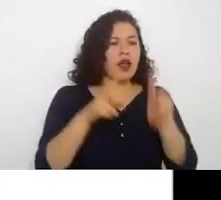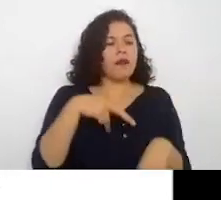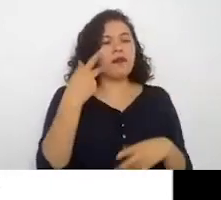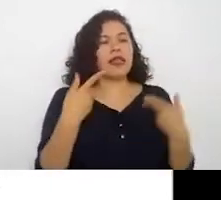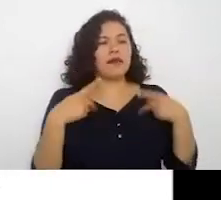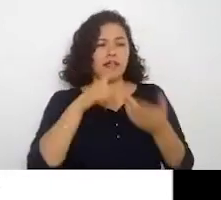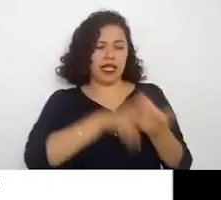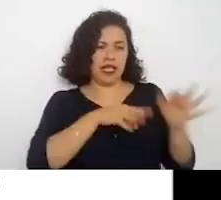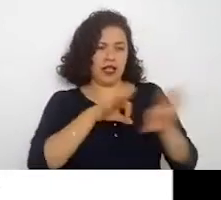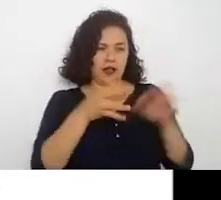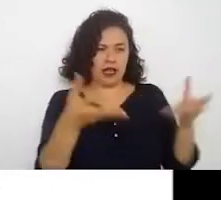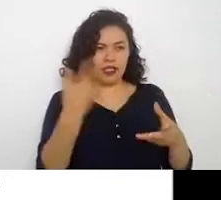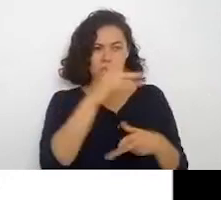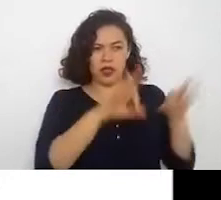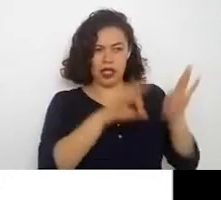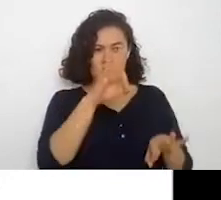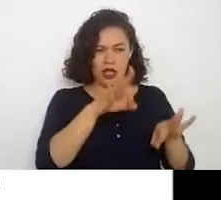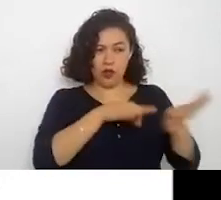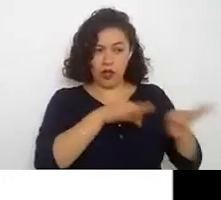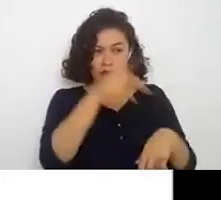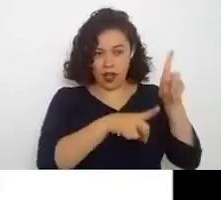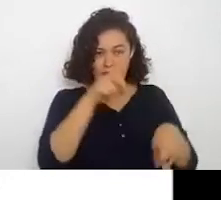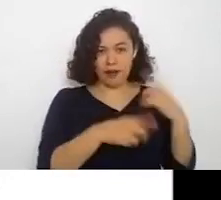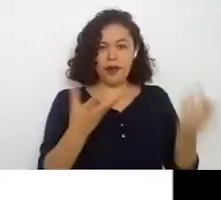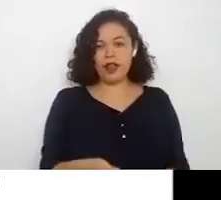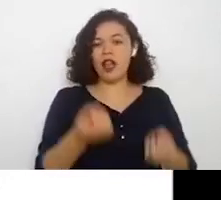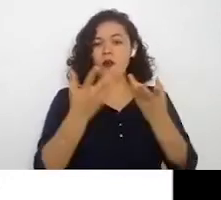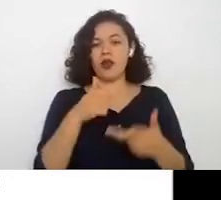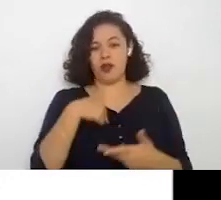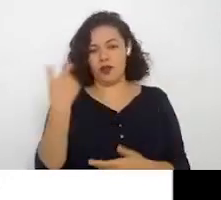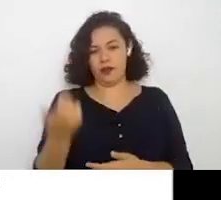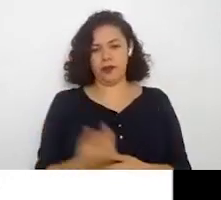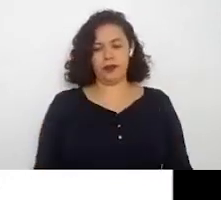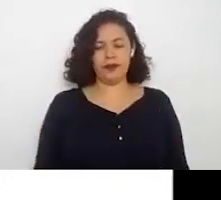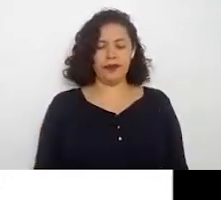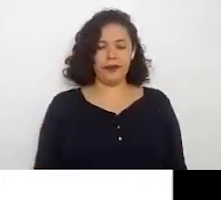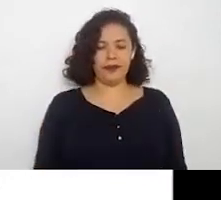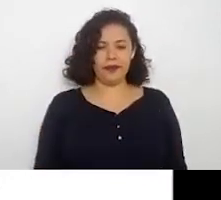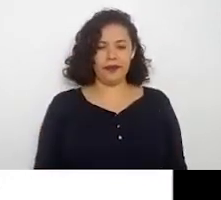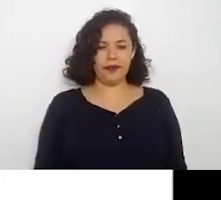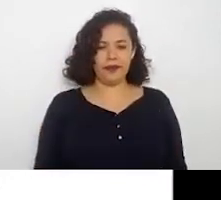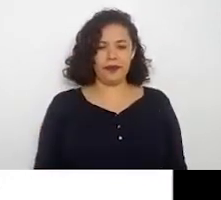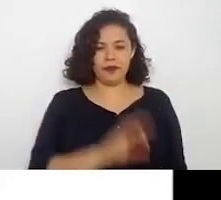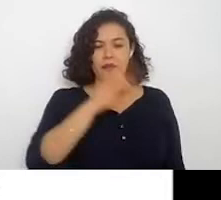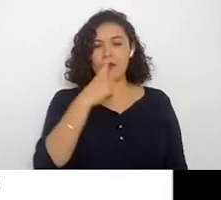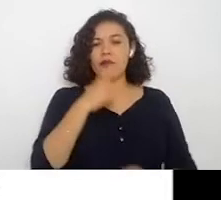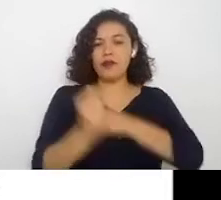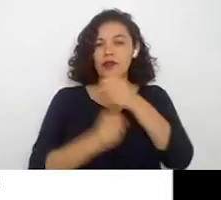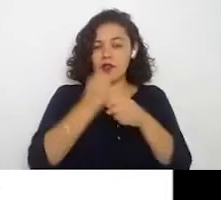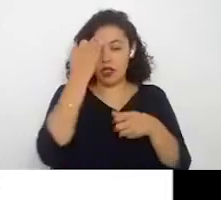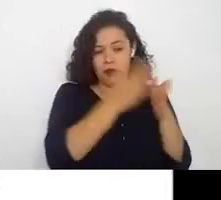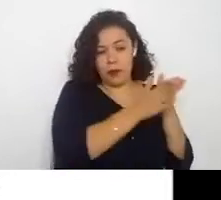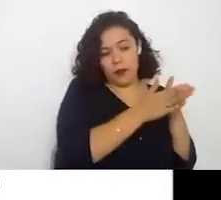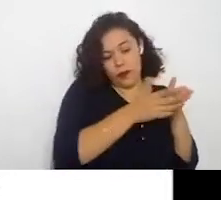de realizarse. Entonces, en esta parte pueden ser si en un año, ¿verdad? En el lapso de un año,